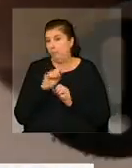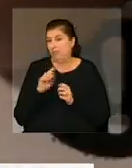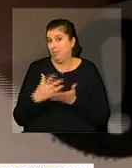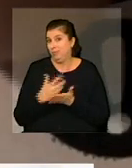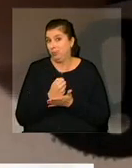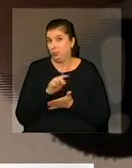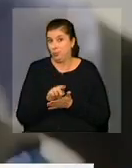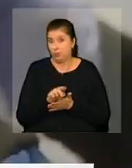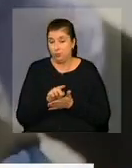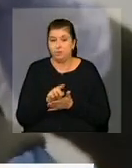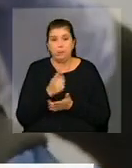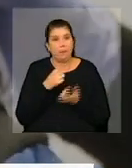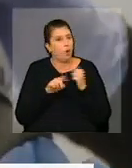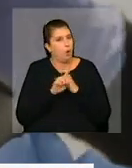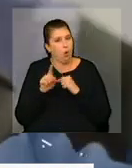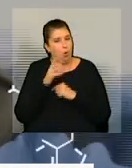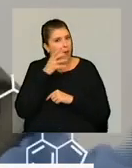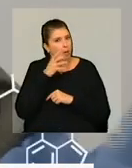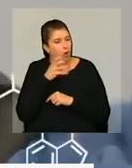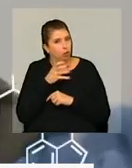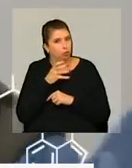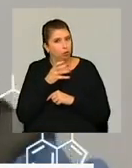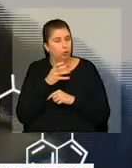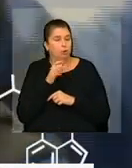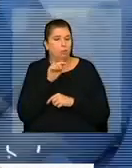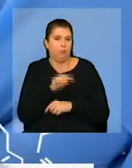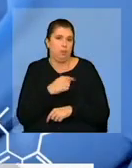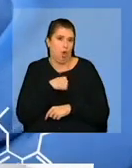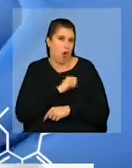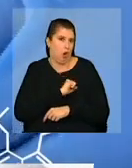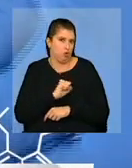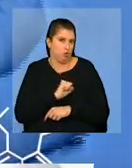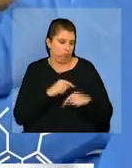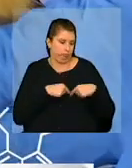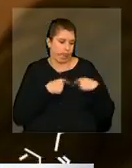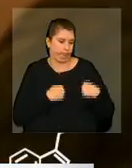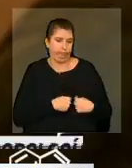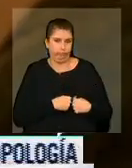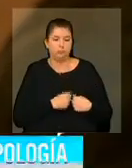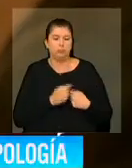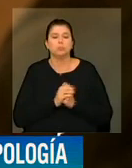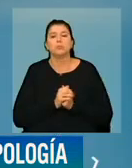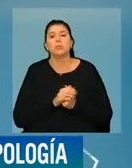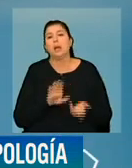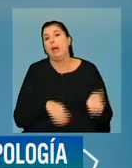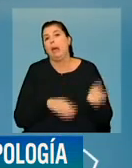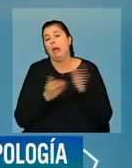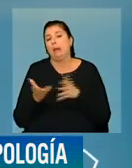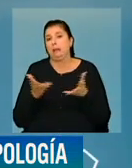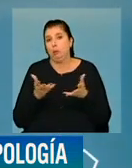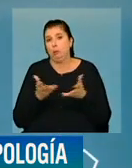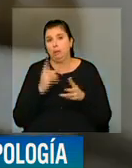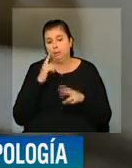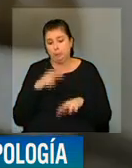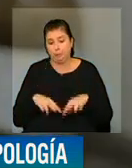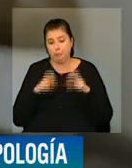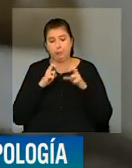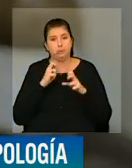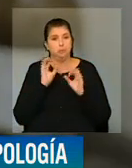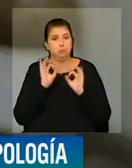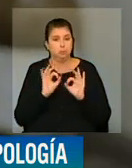perfil peligroso sobre la actividad cardíaca. Hasta ahora, los investigadores lograron desarrollar varios análogos hechos 100% en